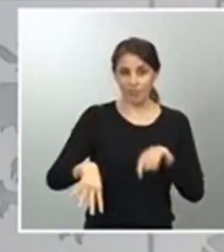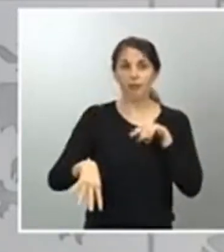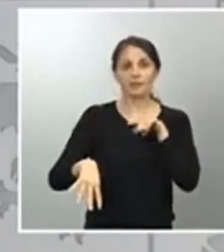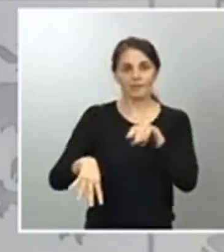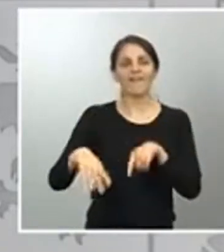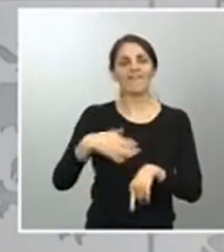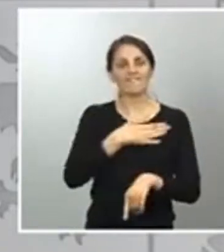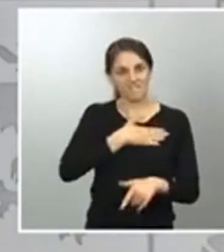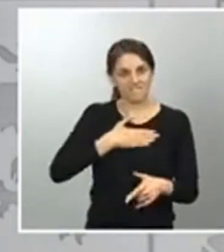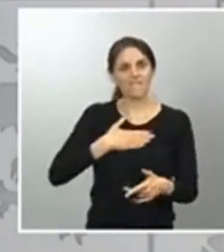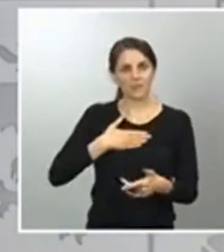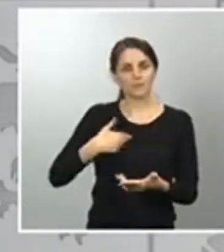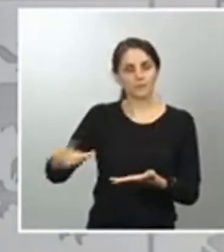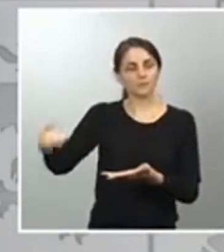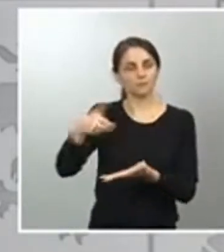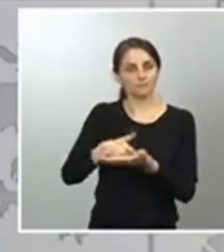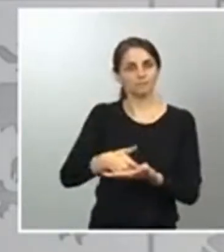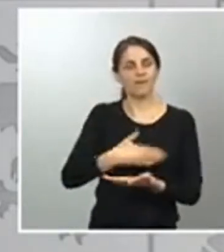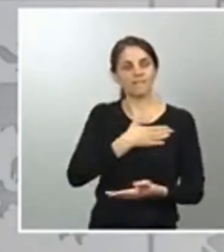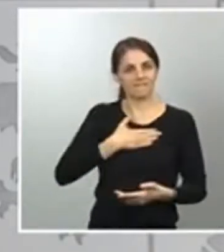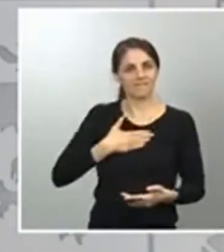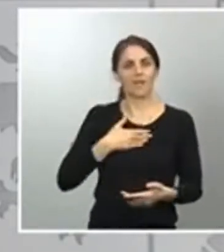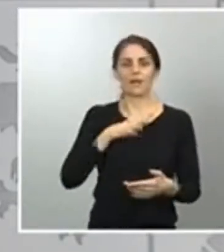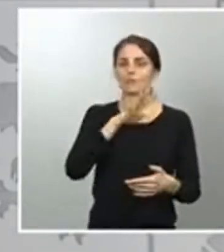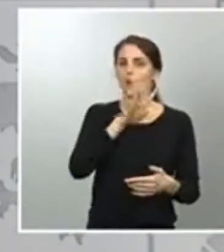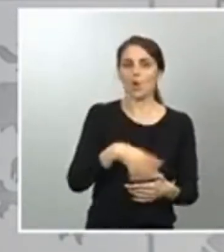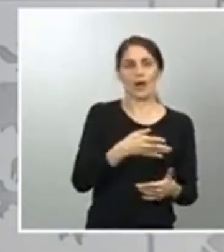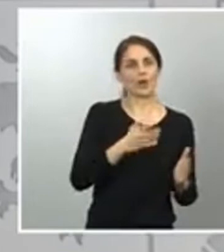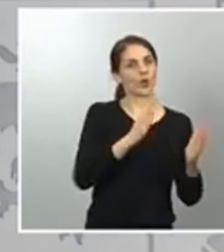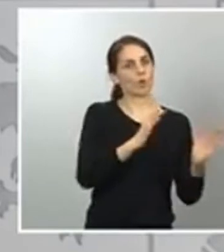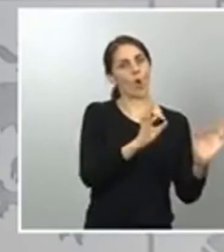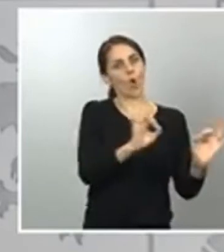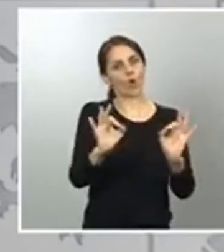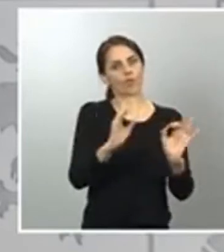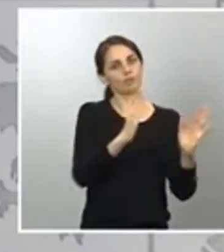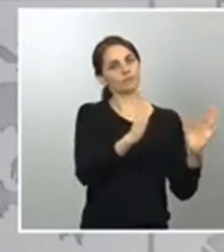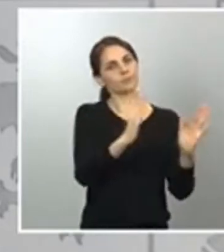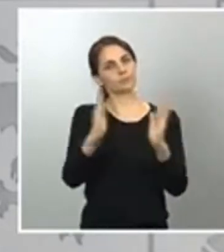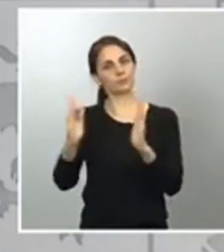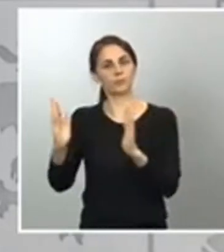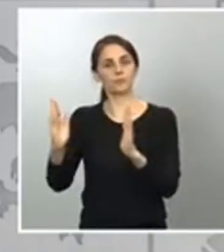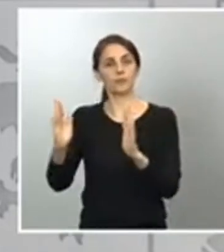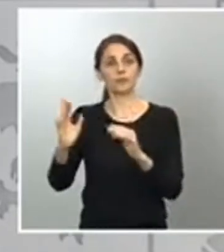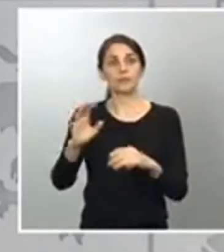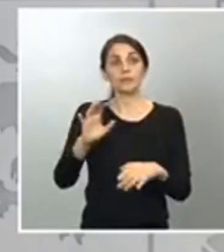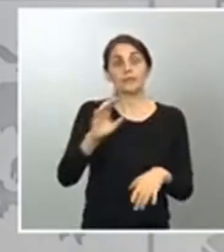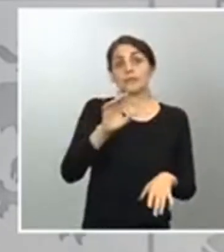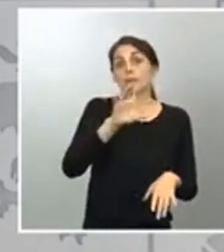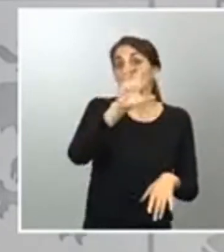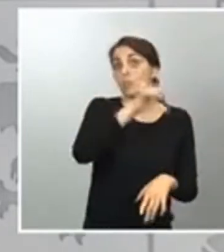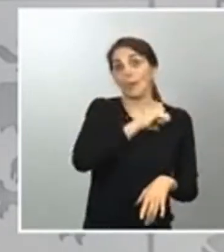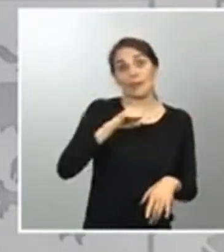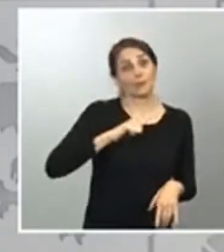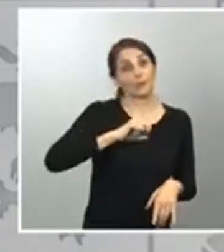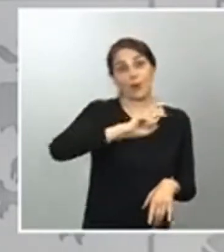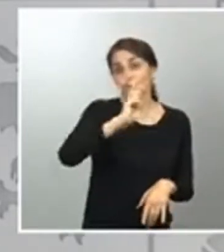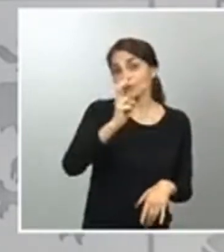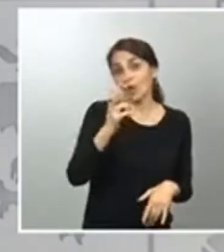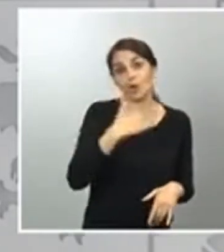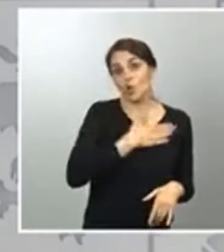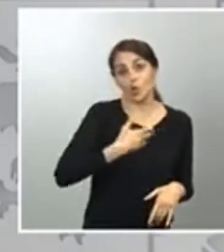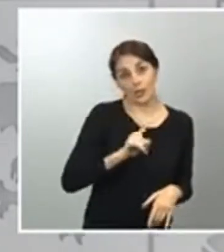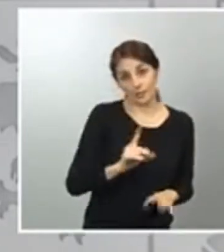efectivamente ese reparto horario. Hay otras comunidades autónomas que lo quieren y otros territorios que no. Por tanto, estamos ahora mismo estudiando todas